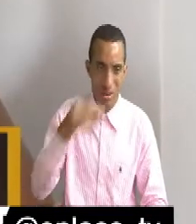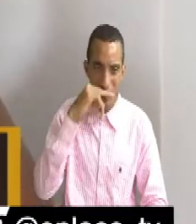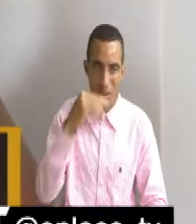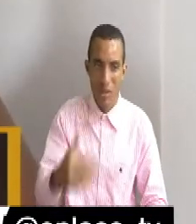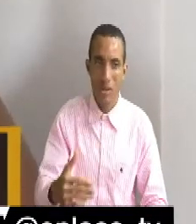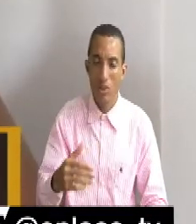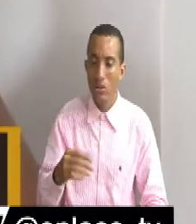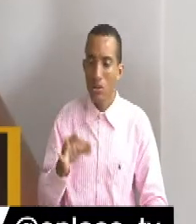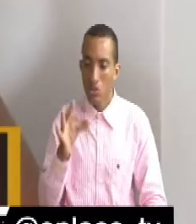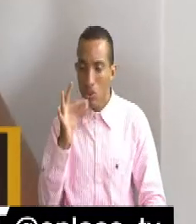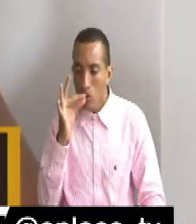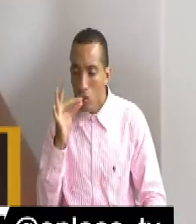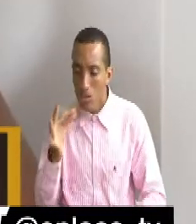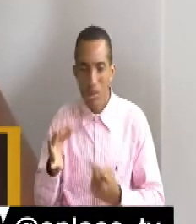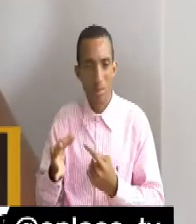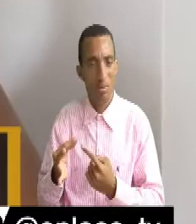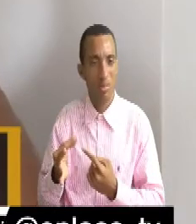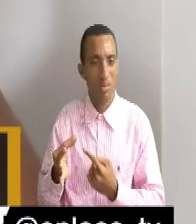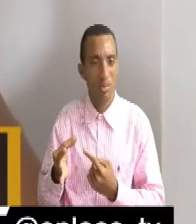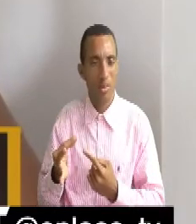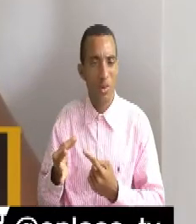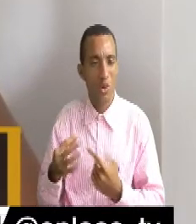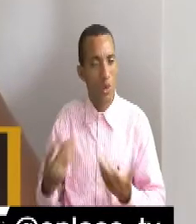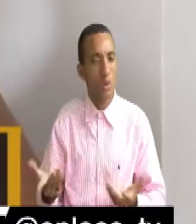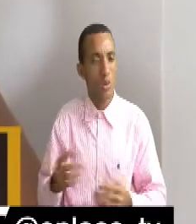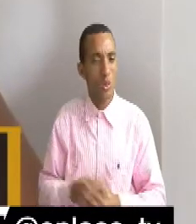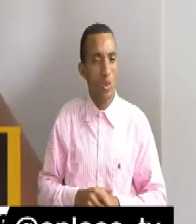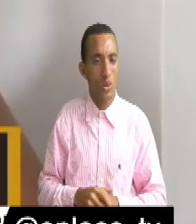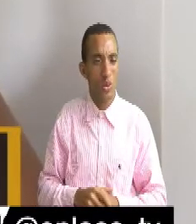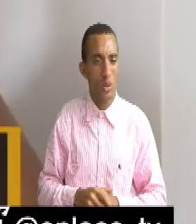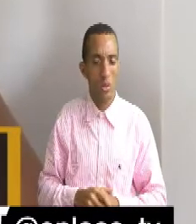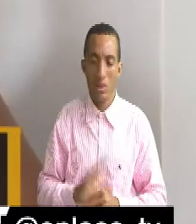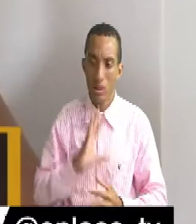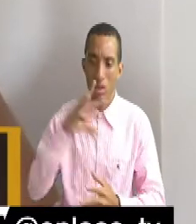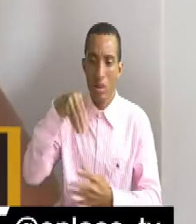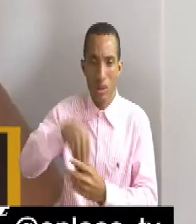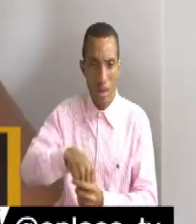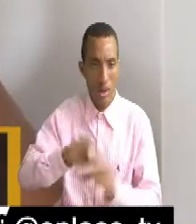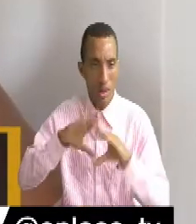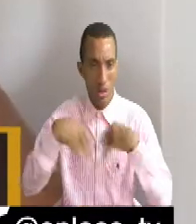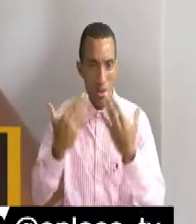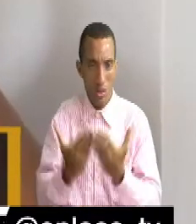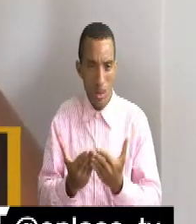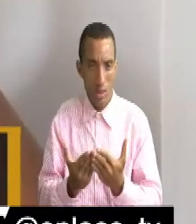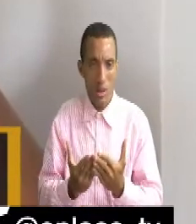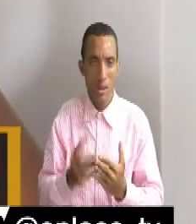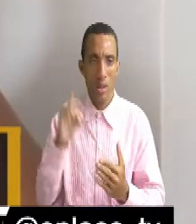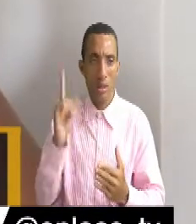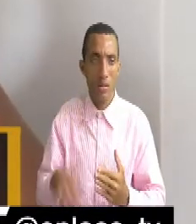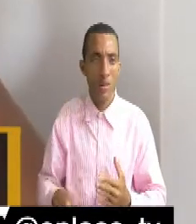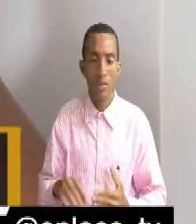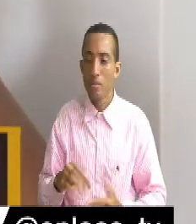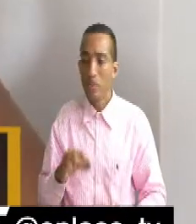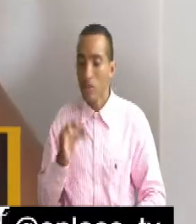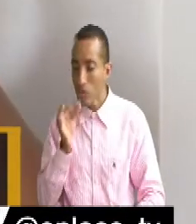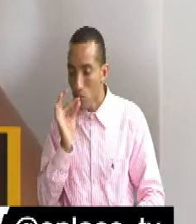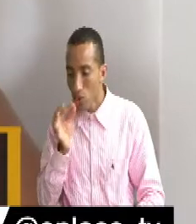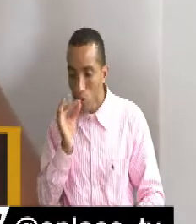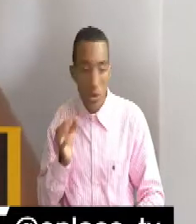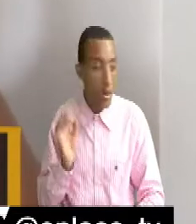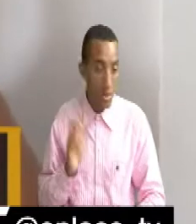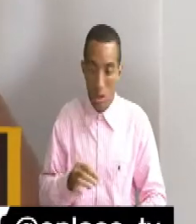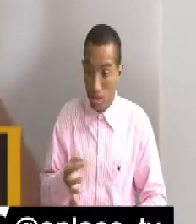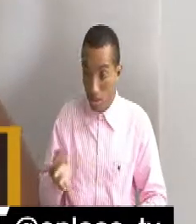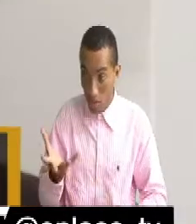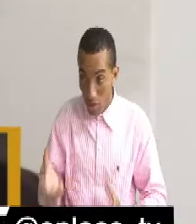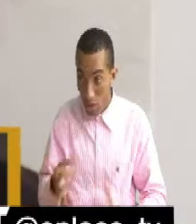dosis o ese tipo de drogas al colegio y fuera eso, la consumen delante de ellos y le dicen que si la